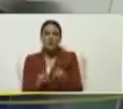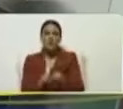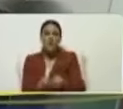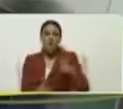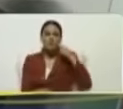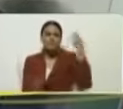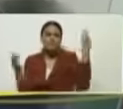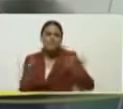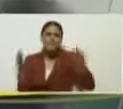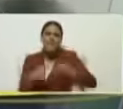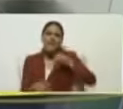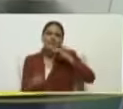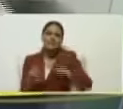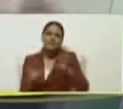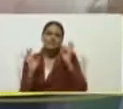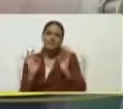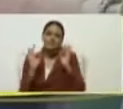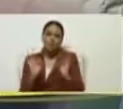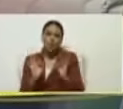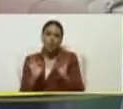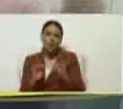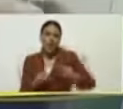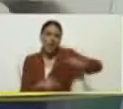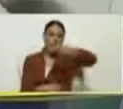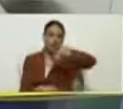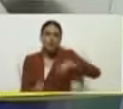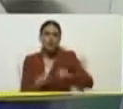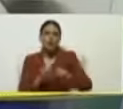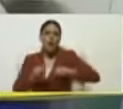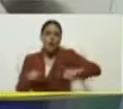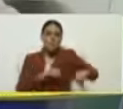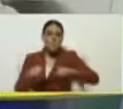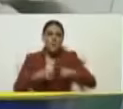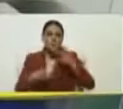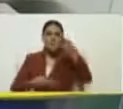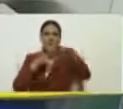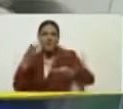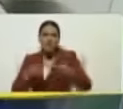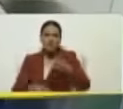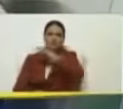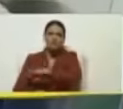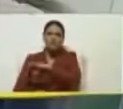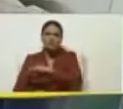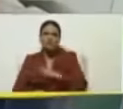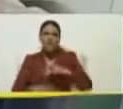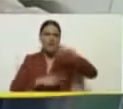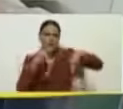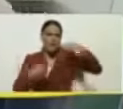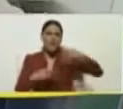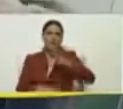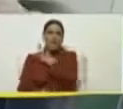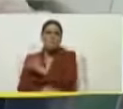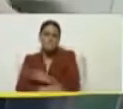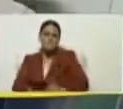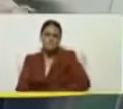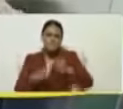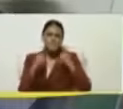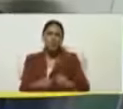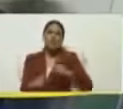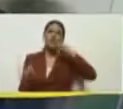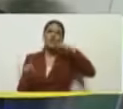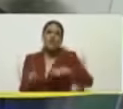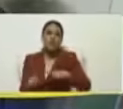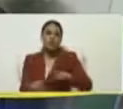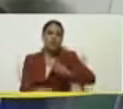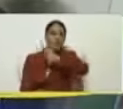primero. Este movimiento es el movimiento revolucionario más poderoso que ha existido en la historia